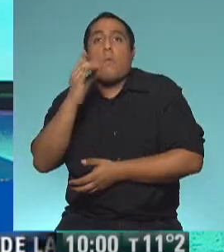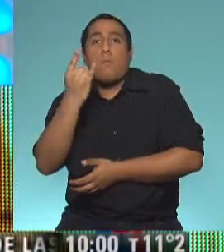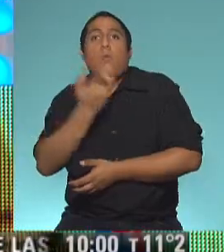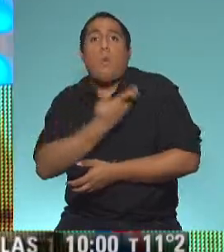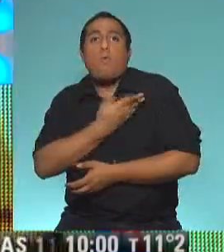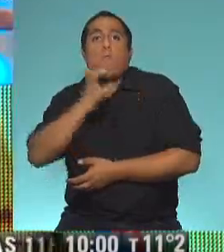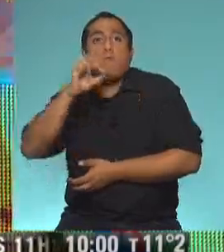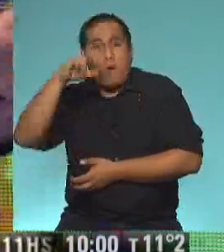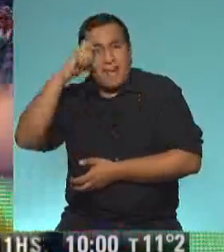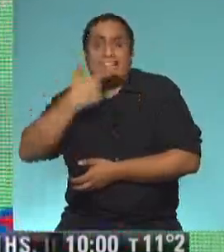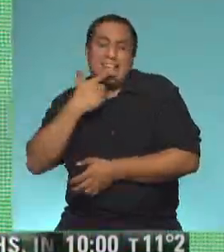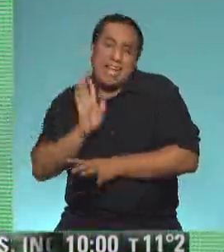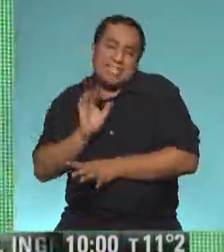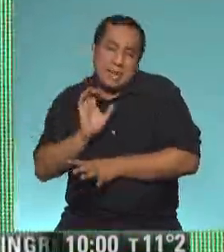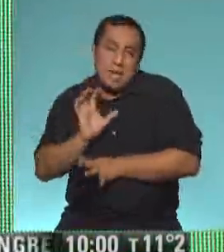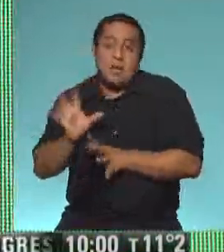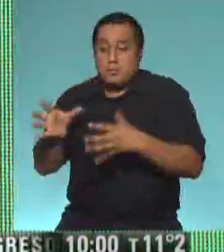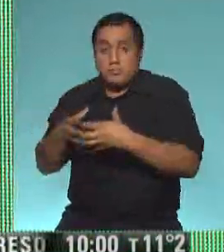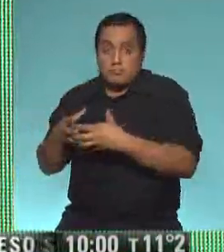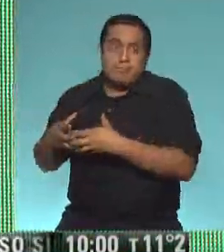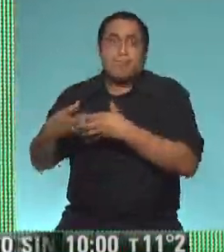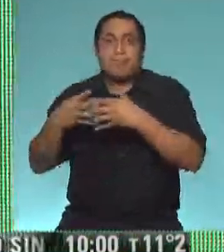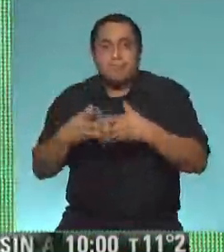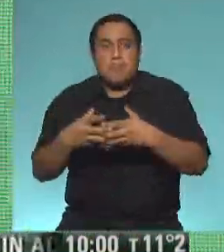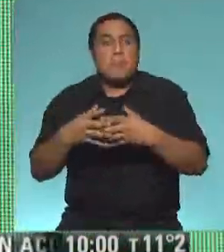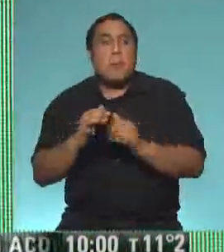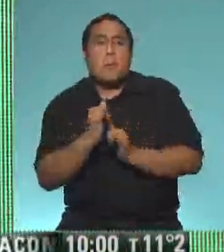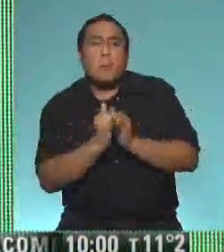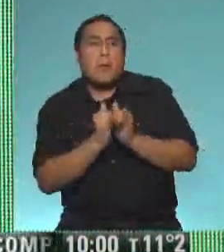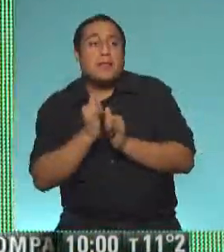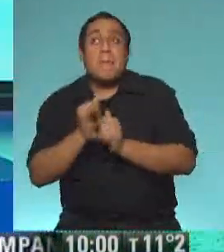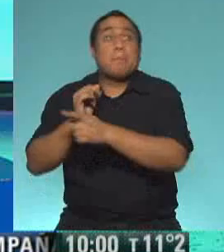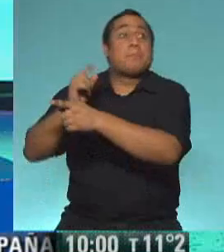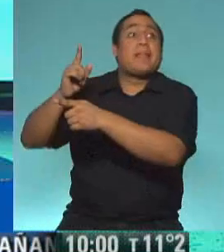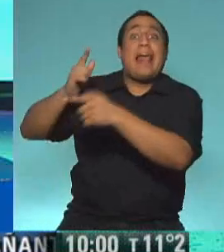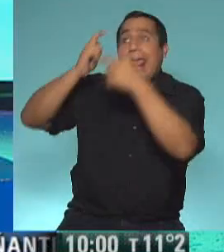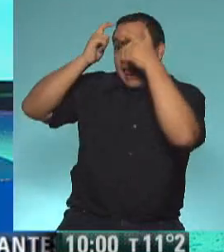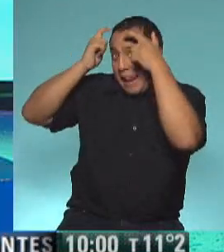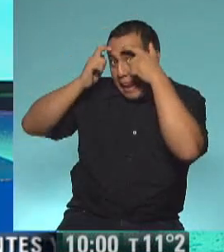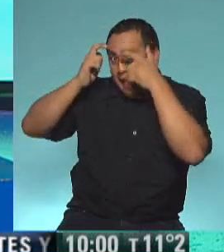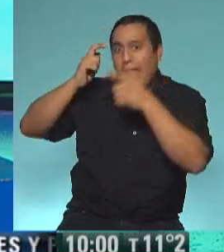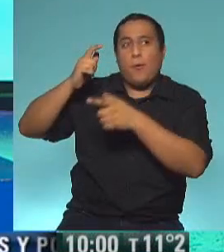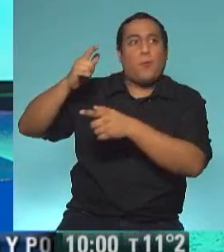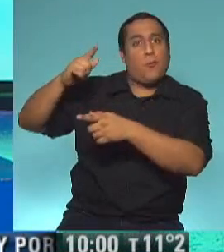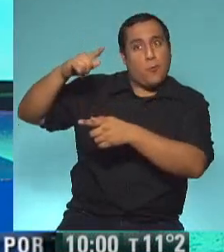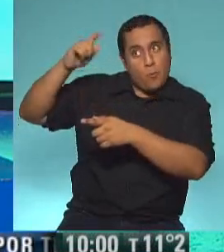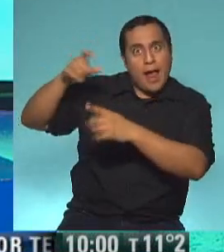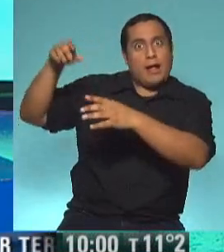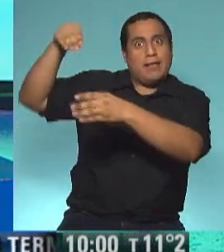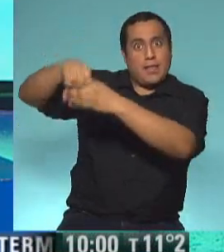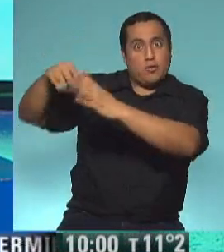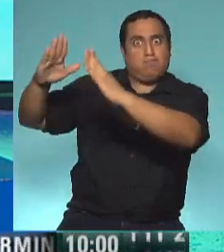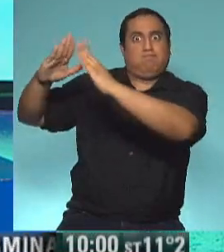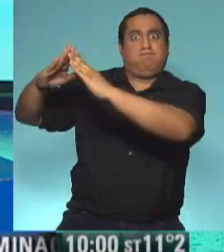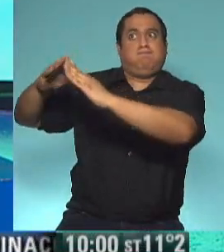Bufones se llaman. Bufones. Sí. Lo que hacían era contar los secretos de la corte. Ah, lo que se enteraban en los castillos. Claro.